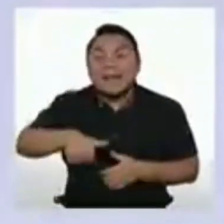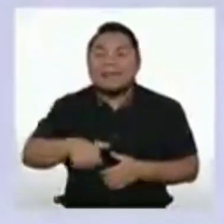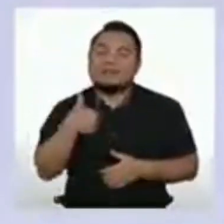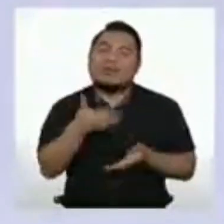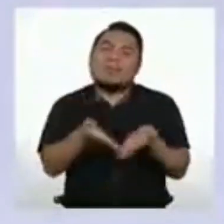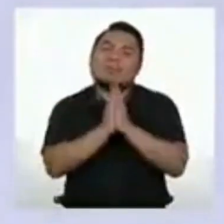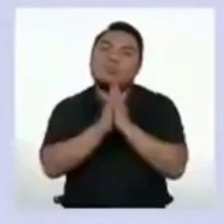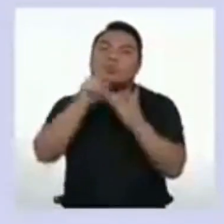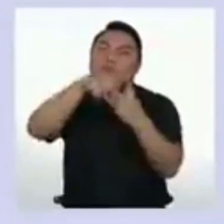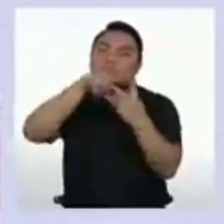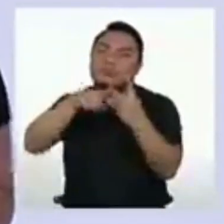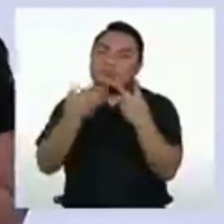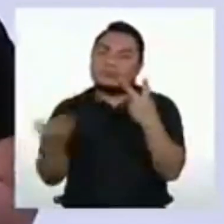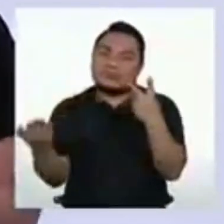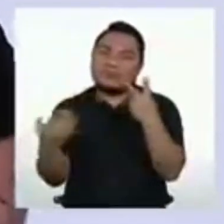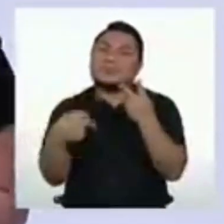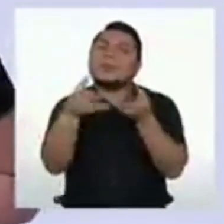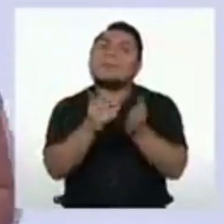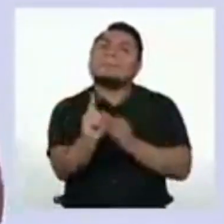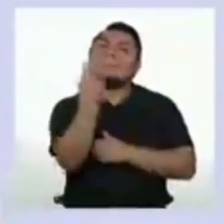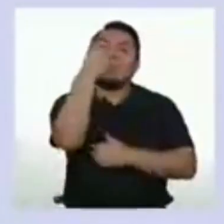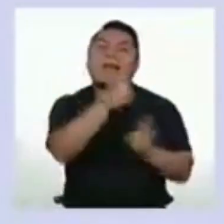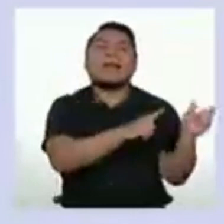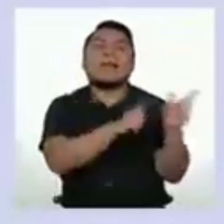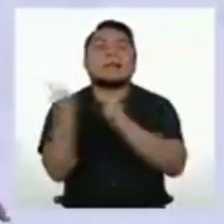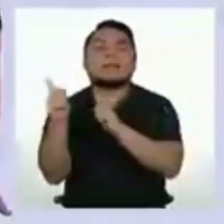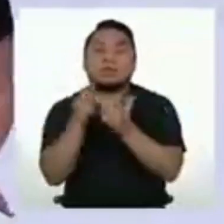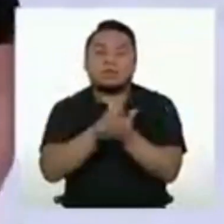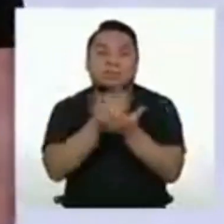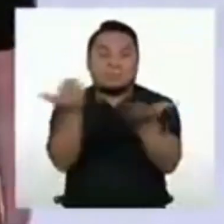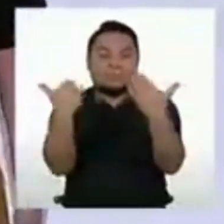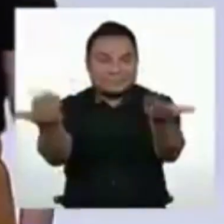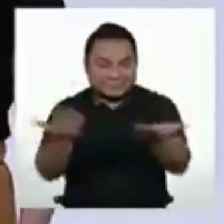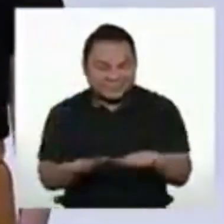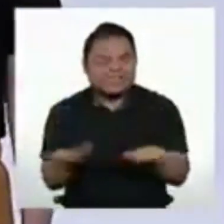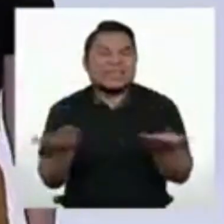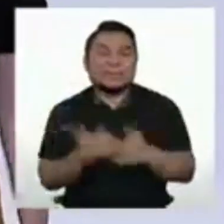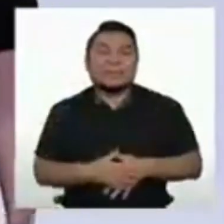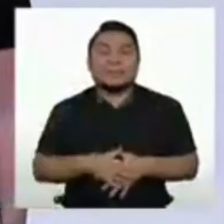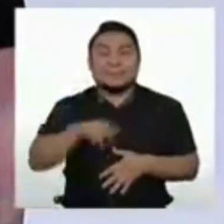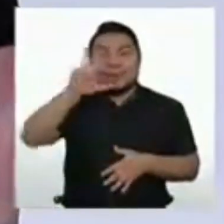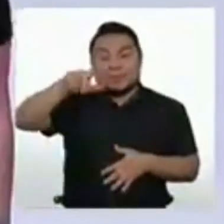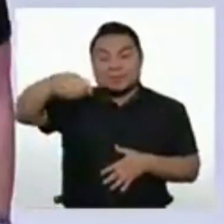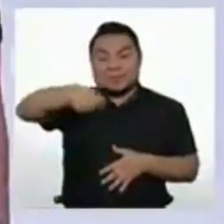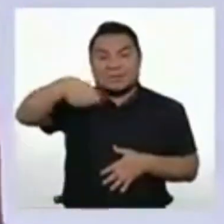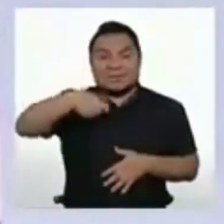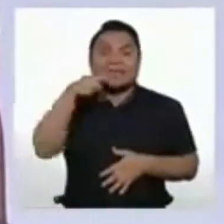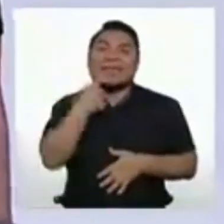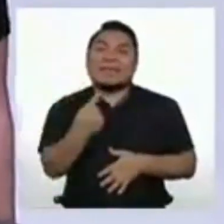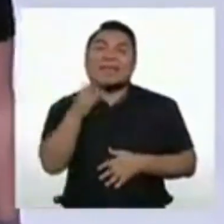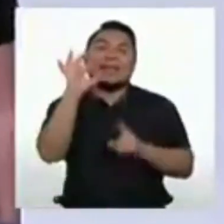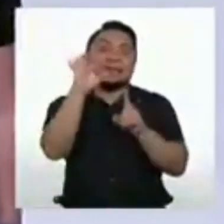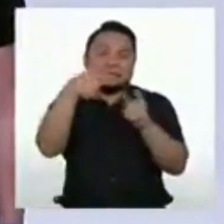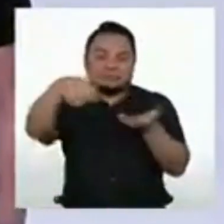voy a pedir dos cosas. Primero, necesito que tengan listos los siguientes materiales. 3 cucharadas de lentejas o